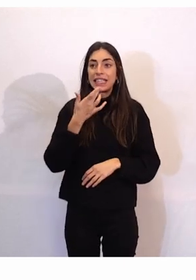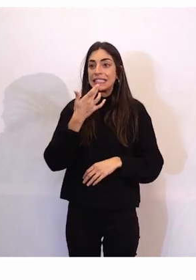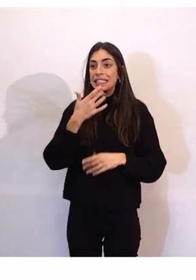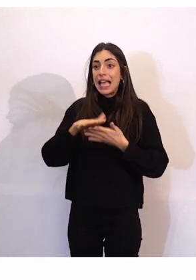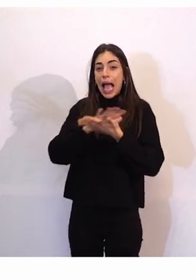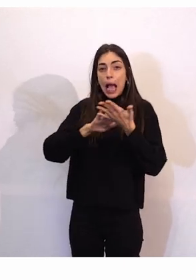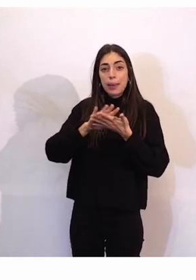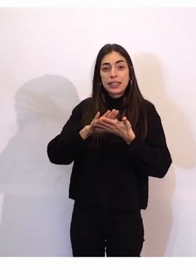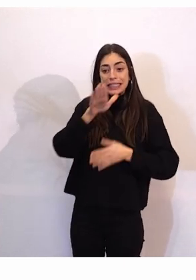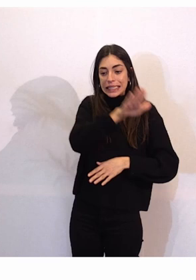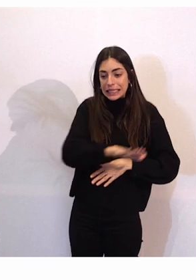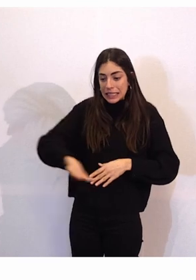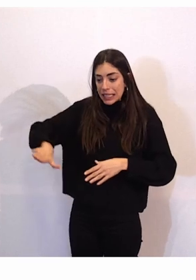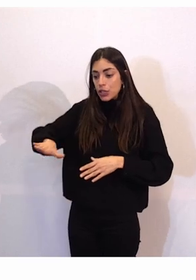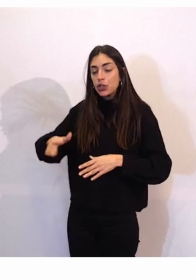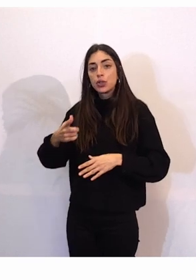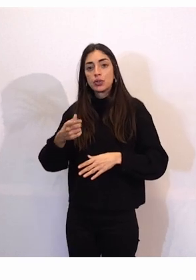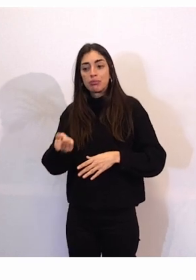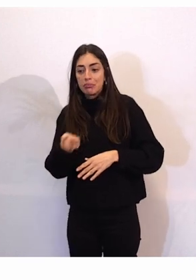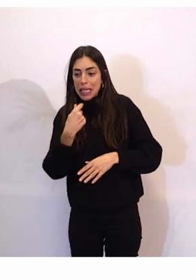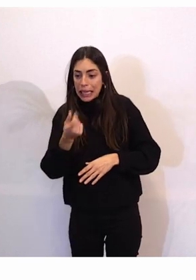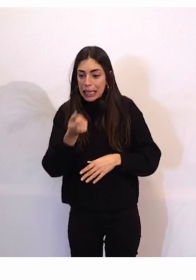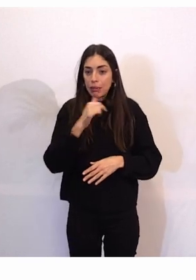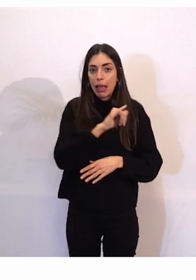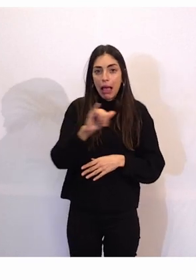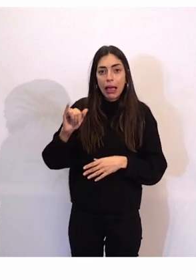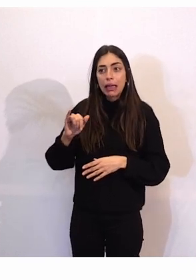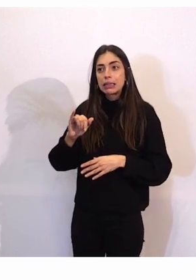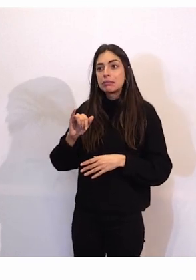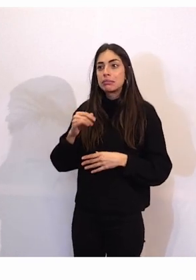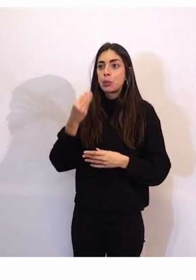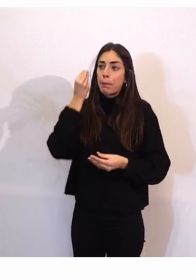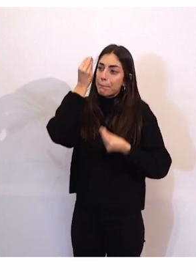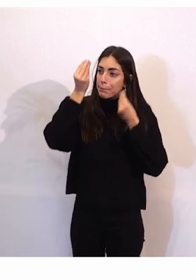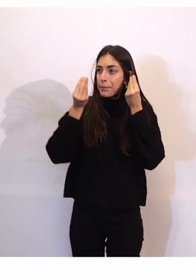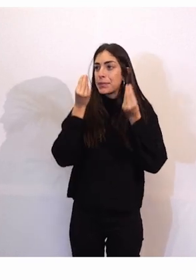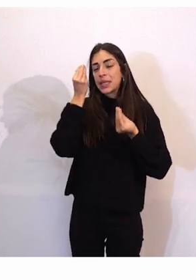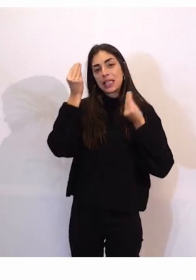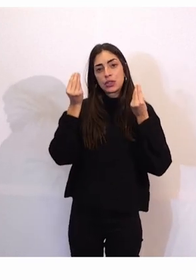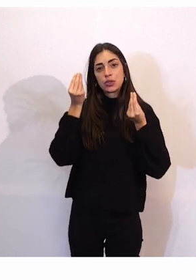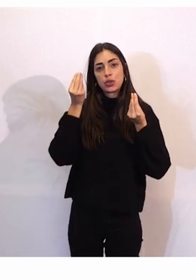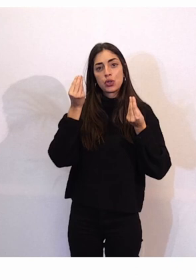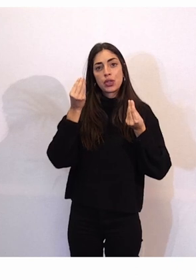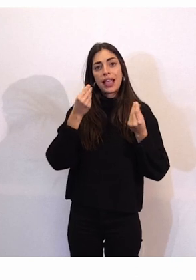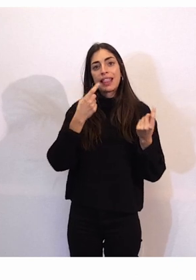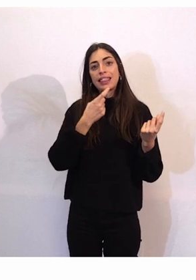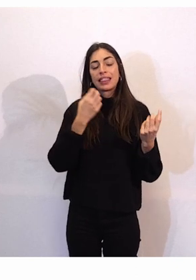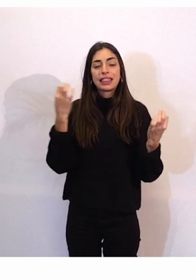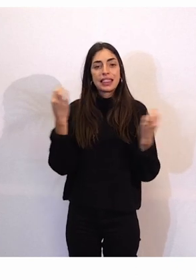con medicación, que están medicados, que están tal, yo creo que hay que llegar un poquito